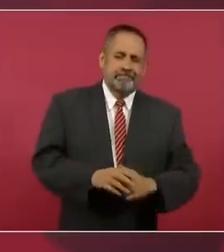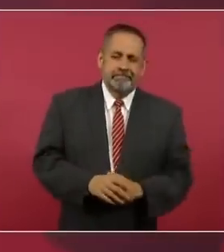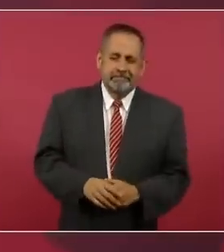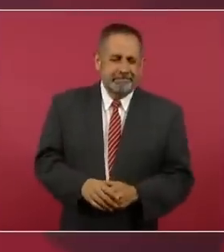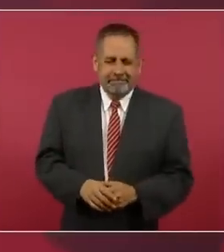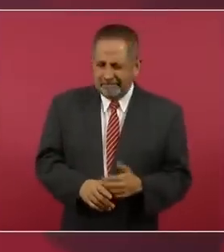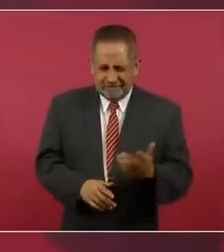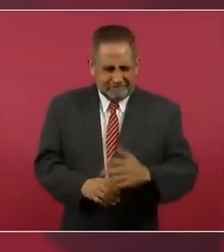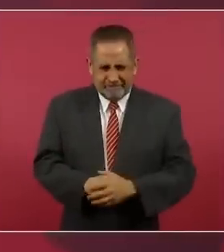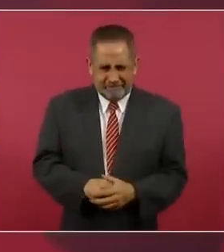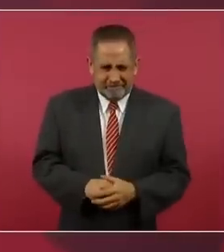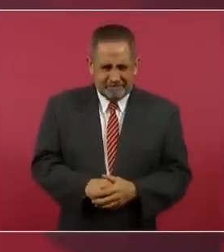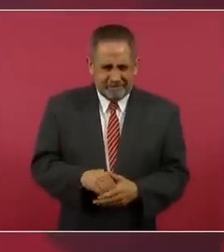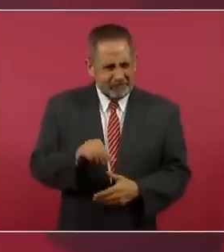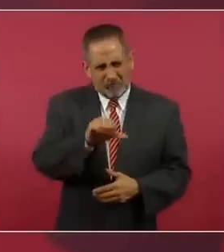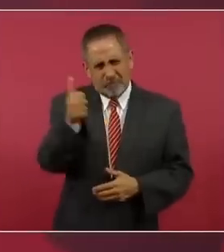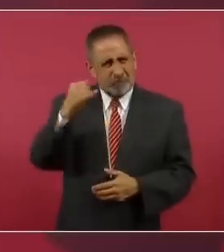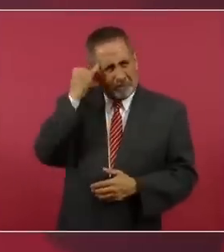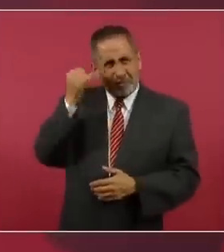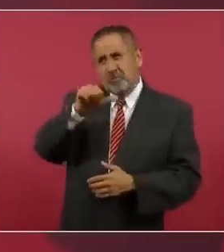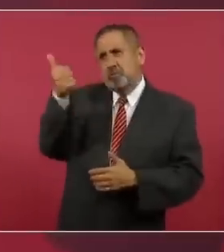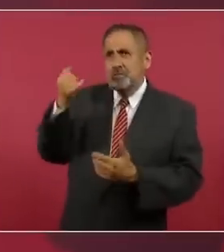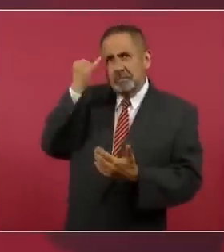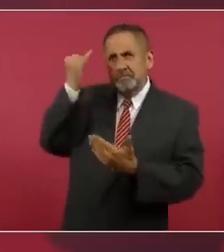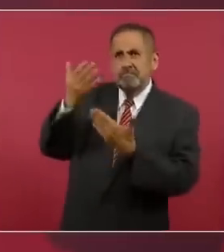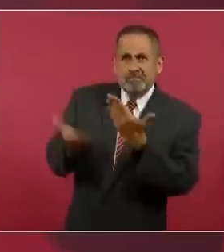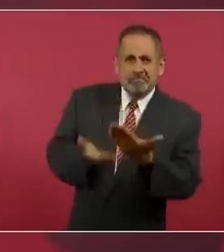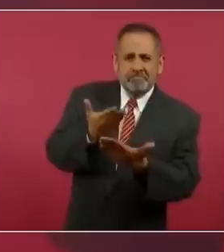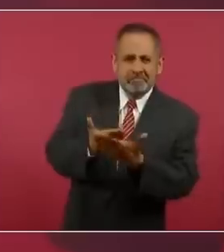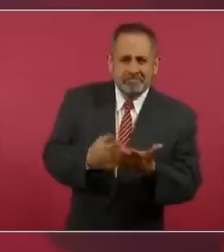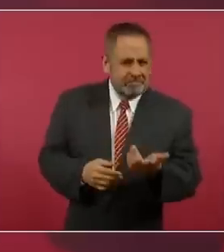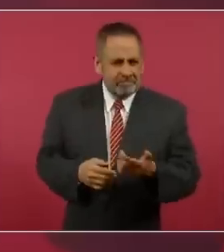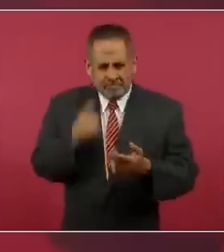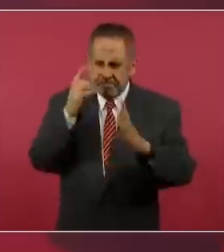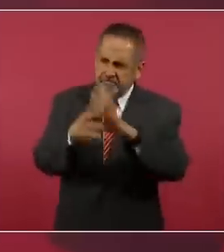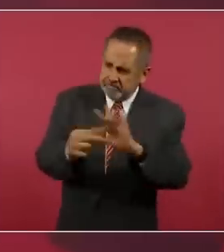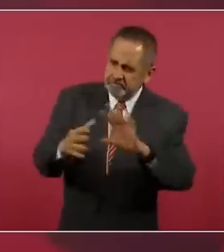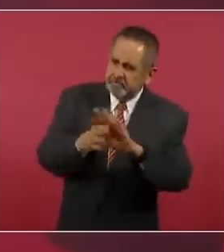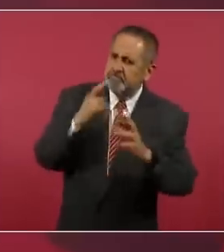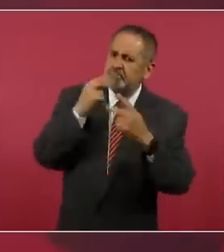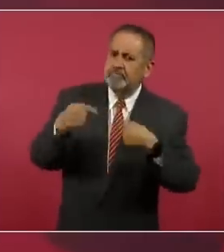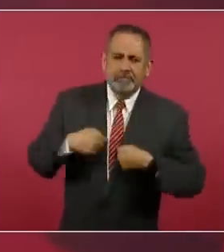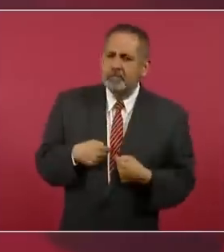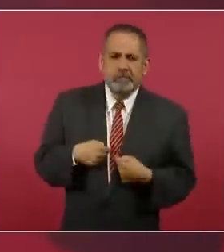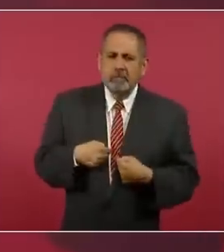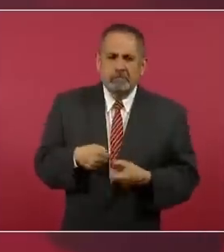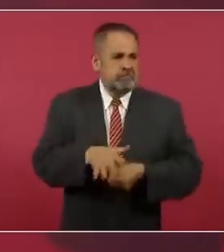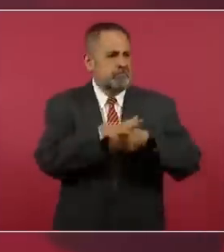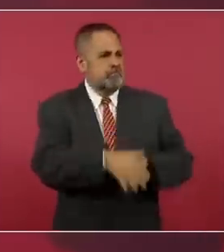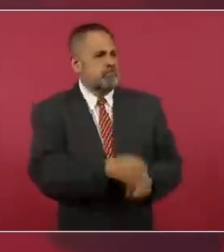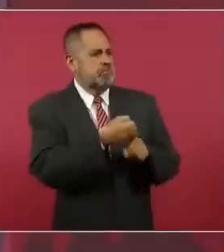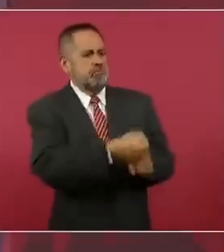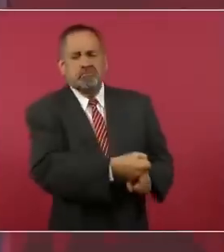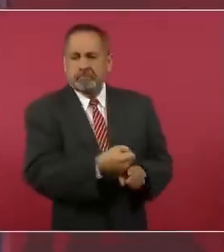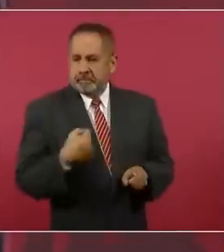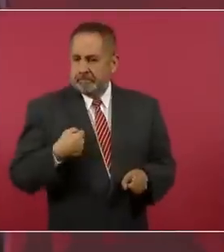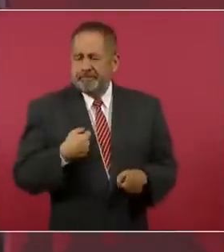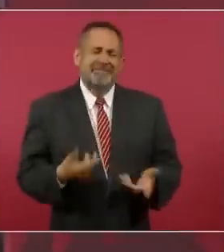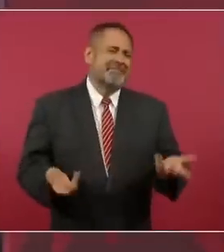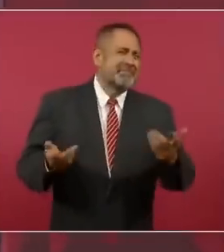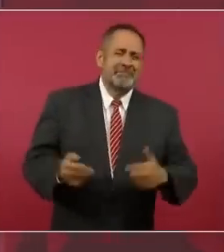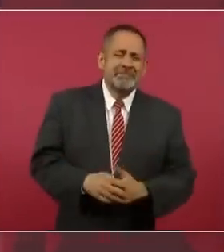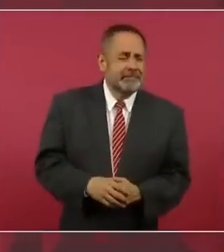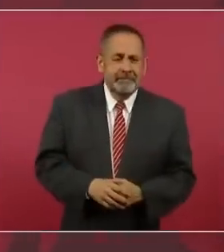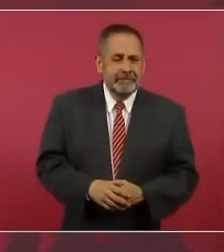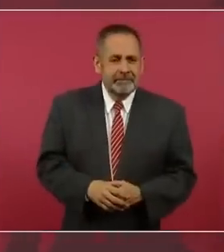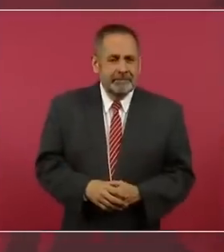¿Qué no puede hacer otra propuesta para convencer a la gente? ¿Qué tiene que